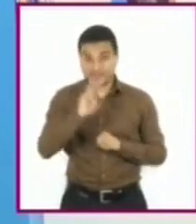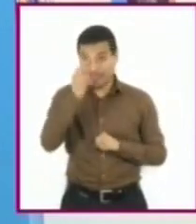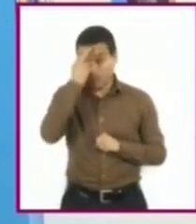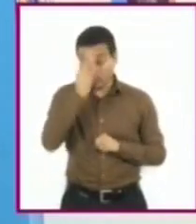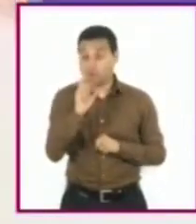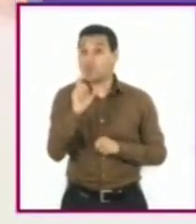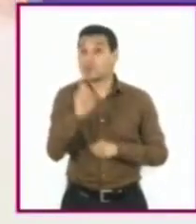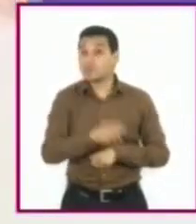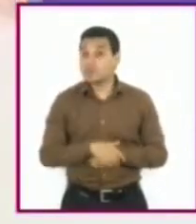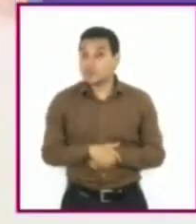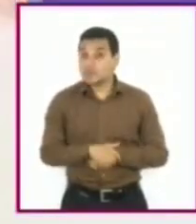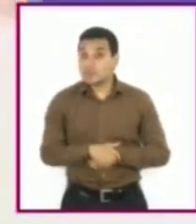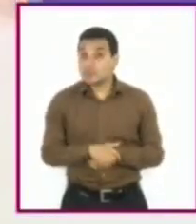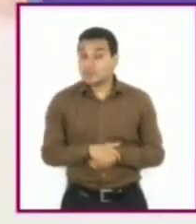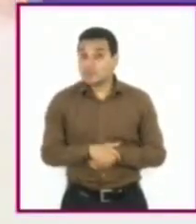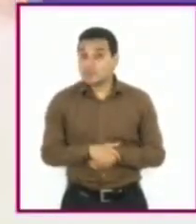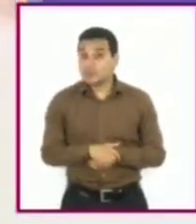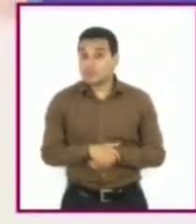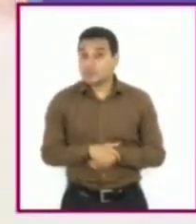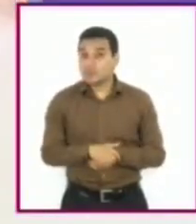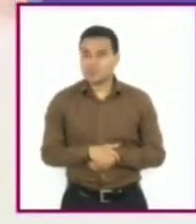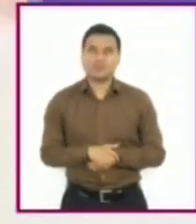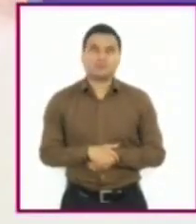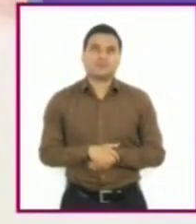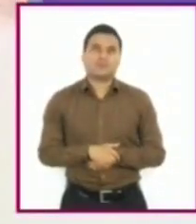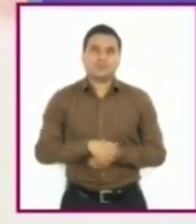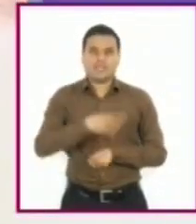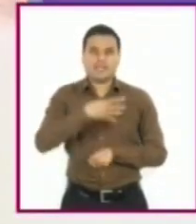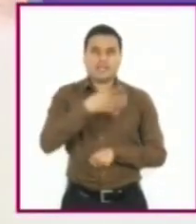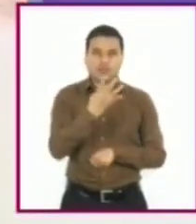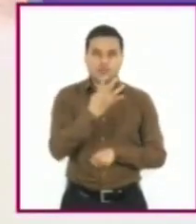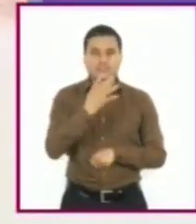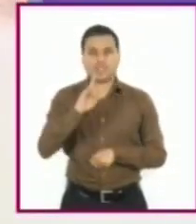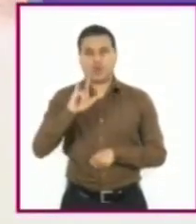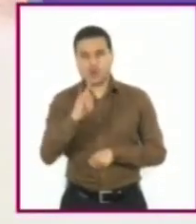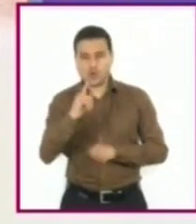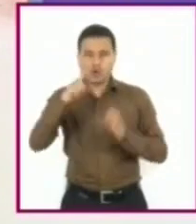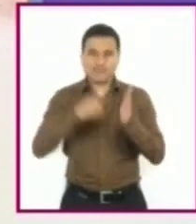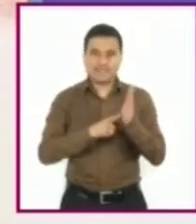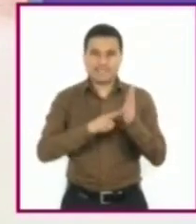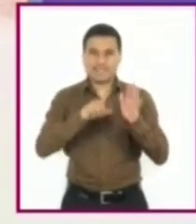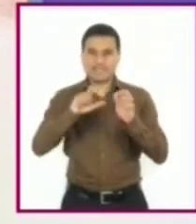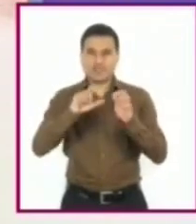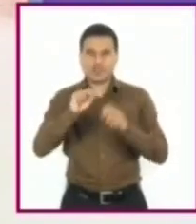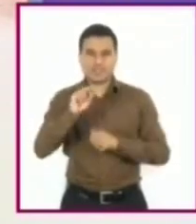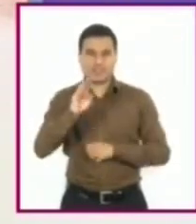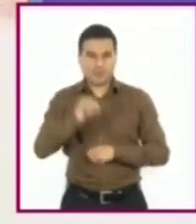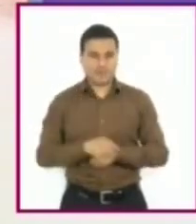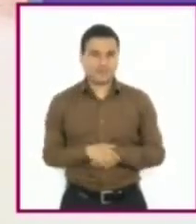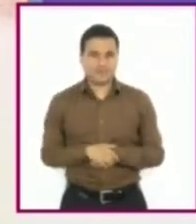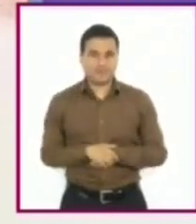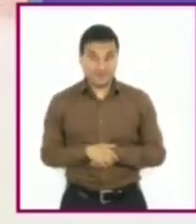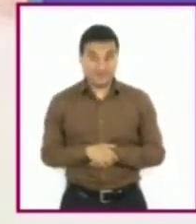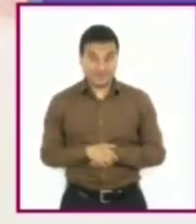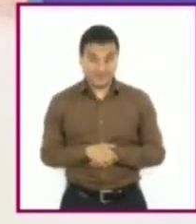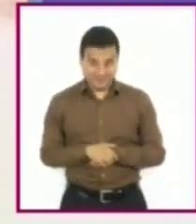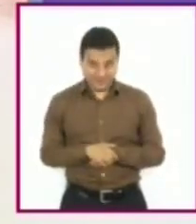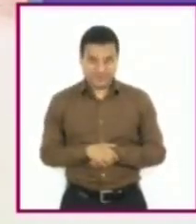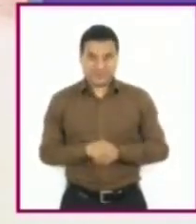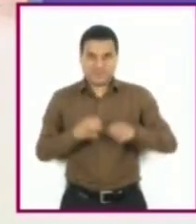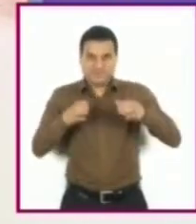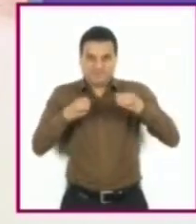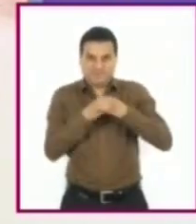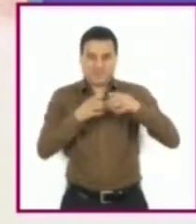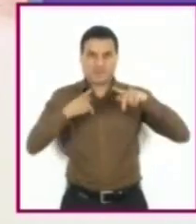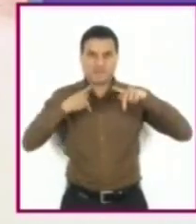pasó? Estamos hablando del 14 de julio de 1789, cuando la burguesía,